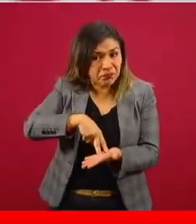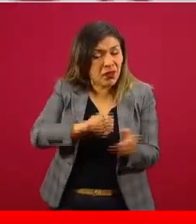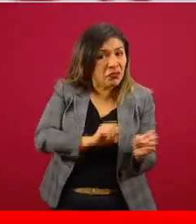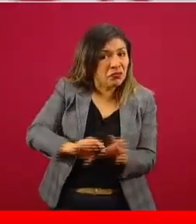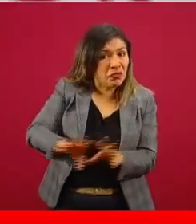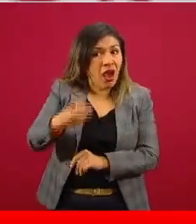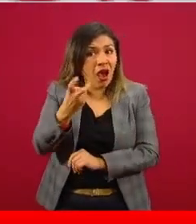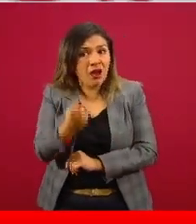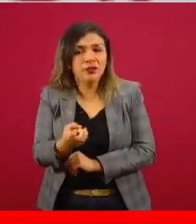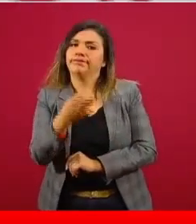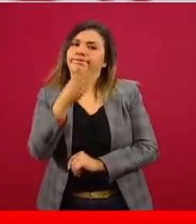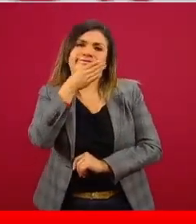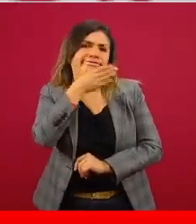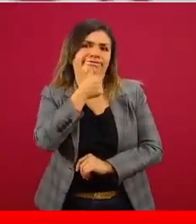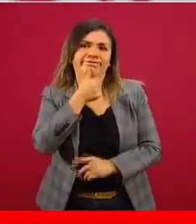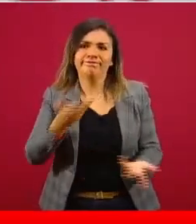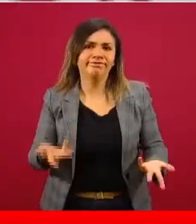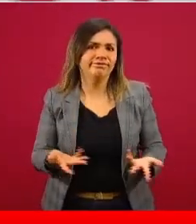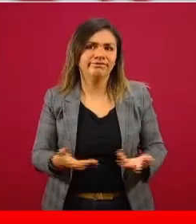Eso es